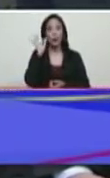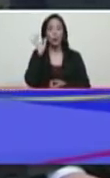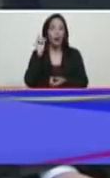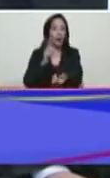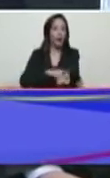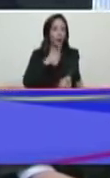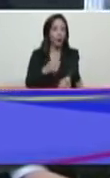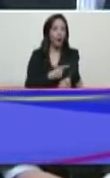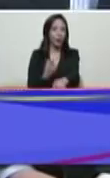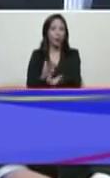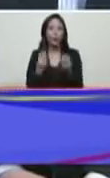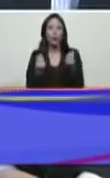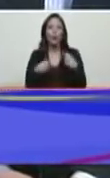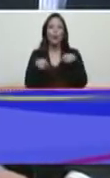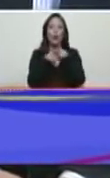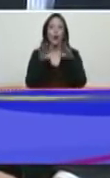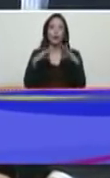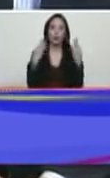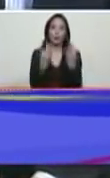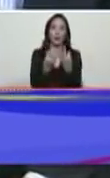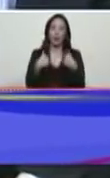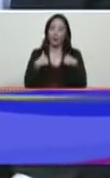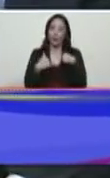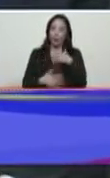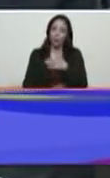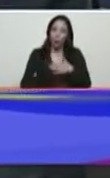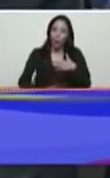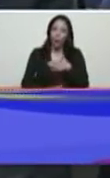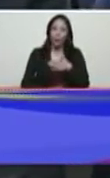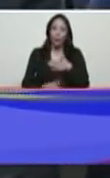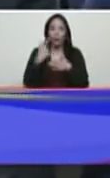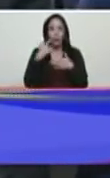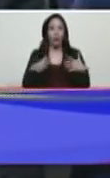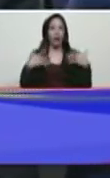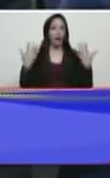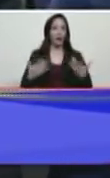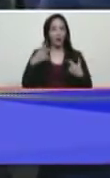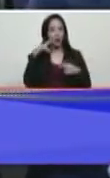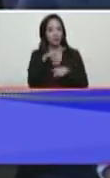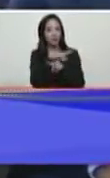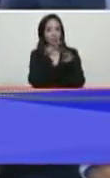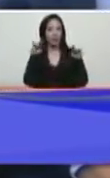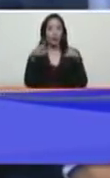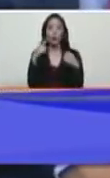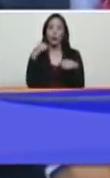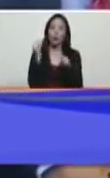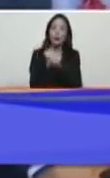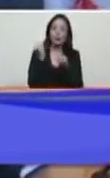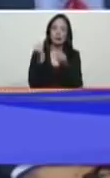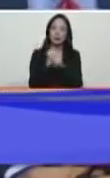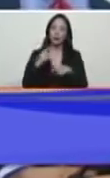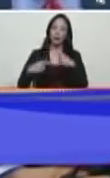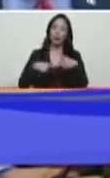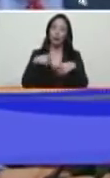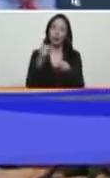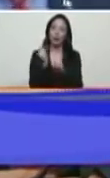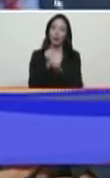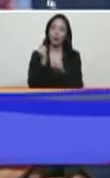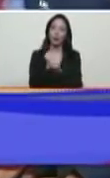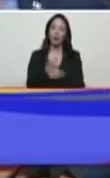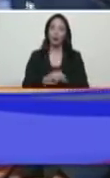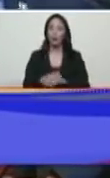embajadoras, me da mucho placer verlos, mucha alegría, porque sé que ustedes están trabajando mucho